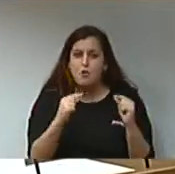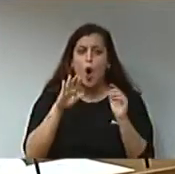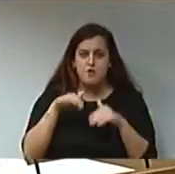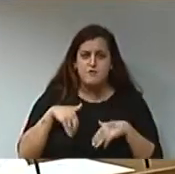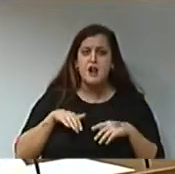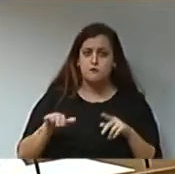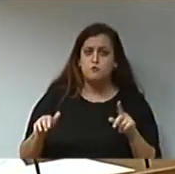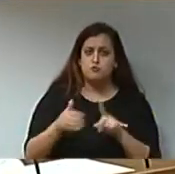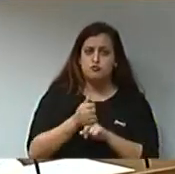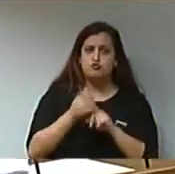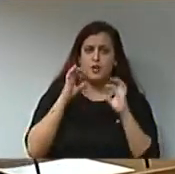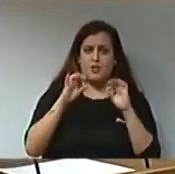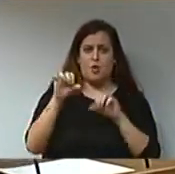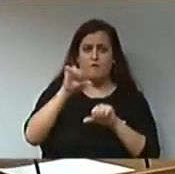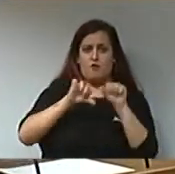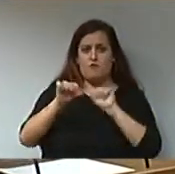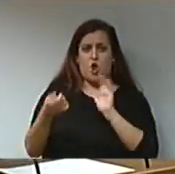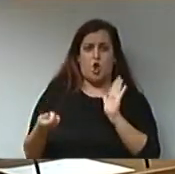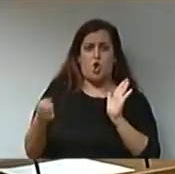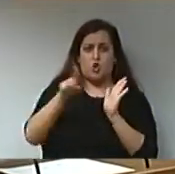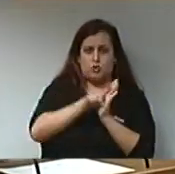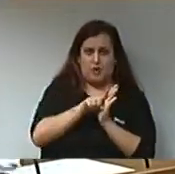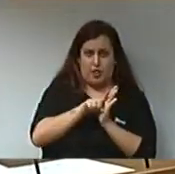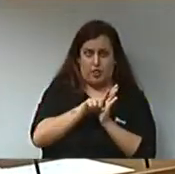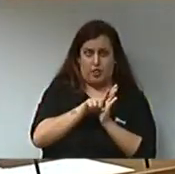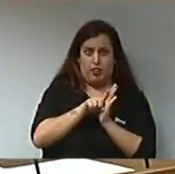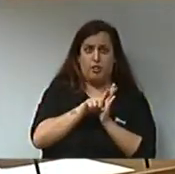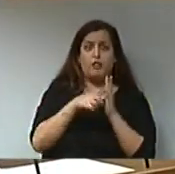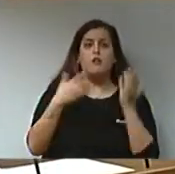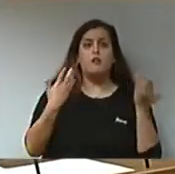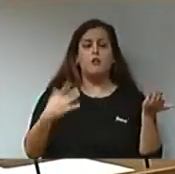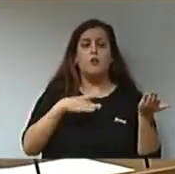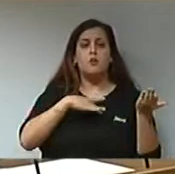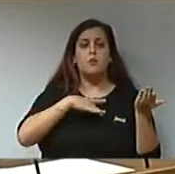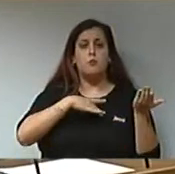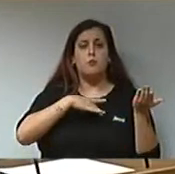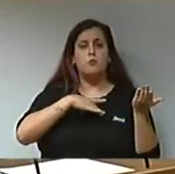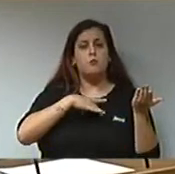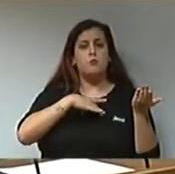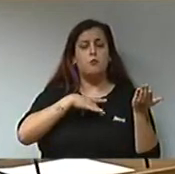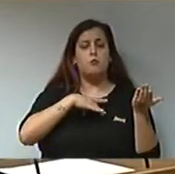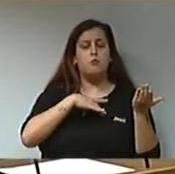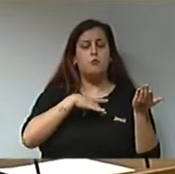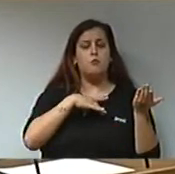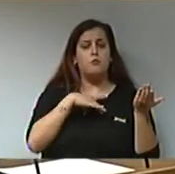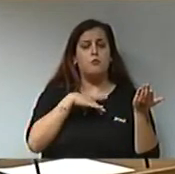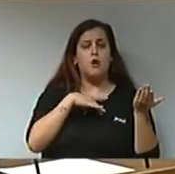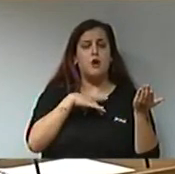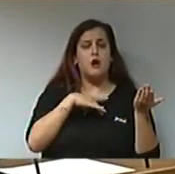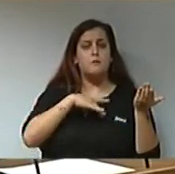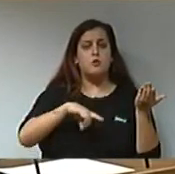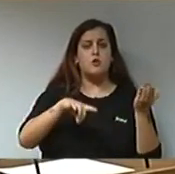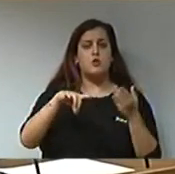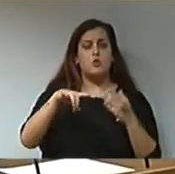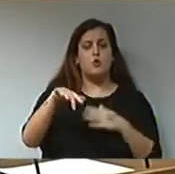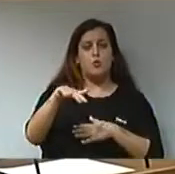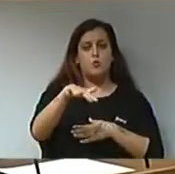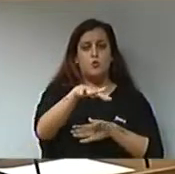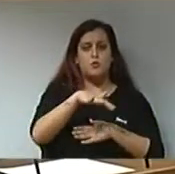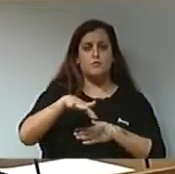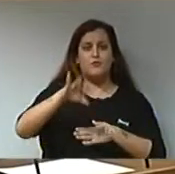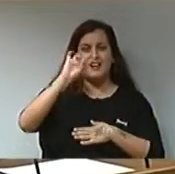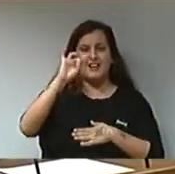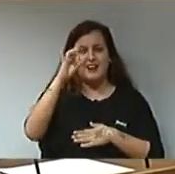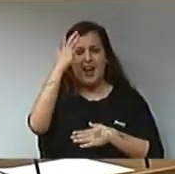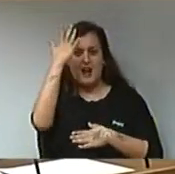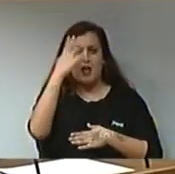finalmente hemos conseguido que se pueda tornar a hacer cinema y que pueda ser un, finalmente un espai de creación de